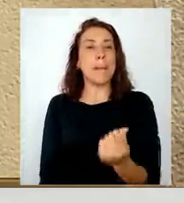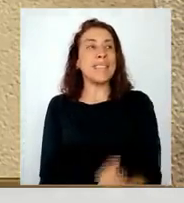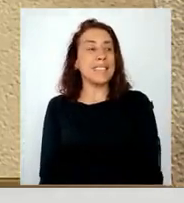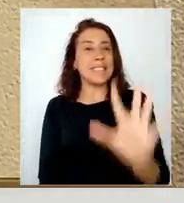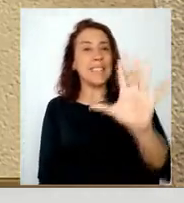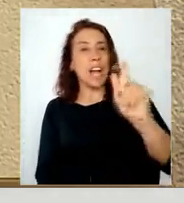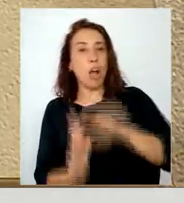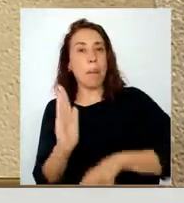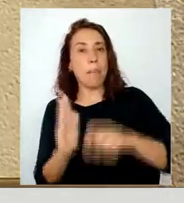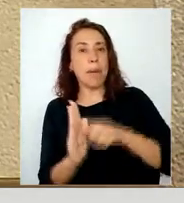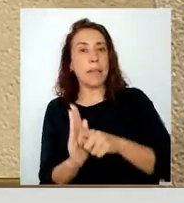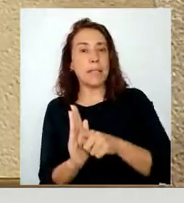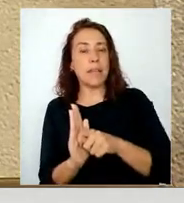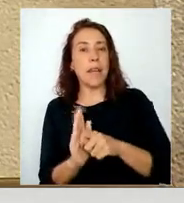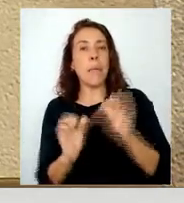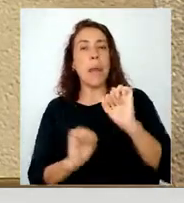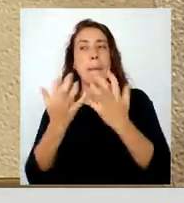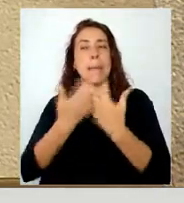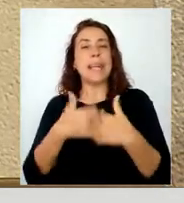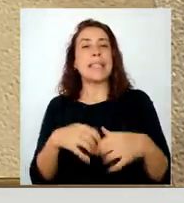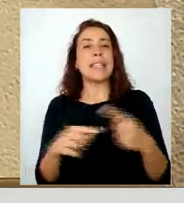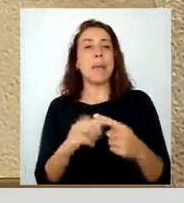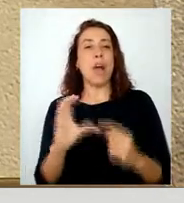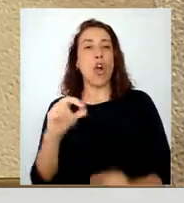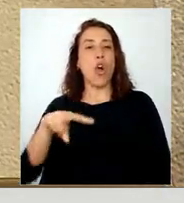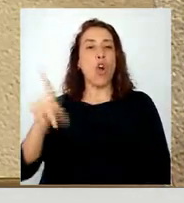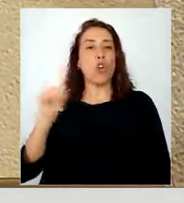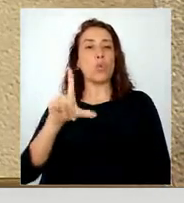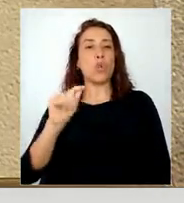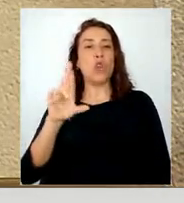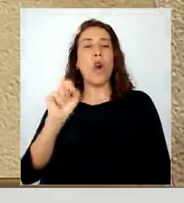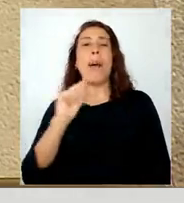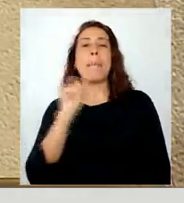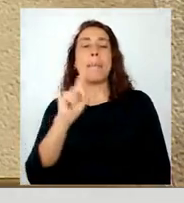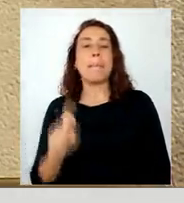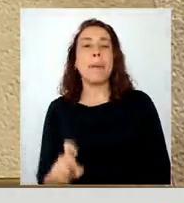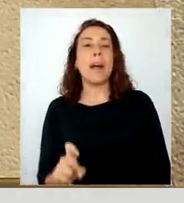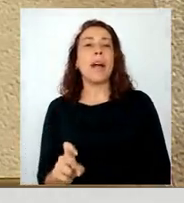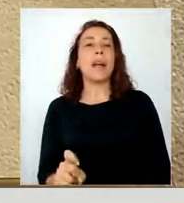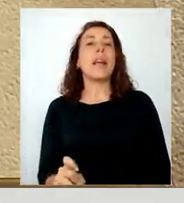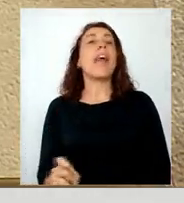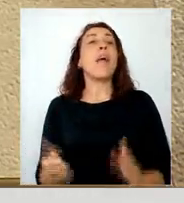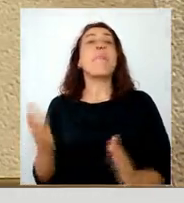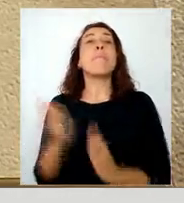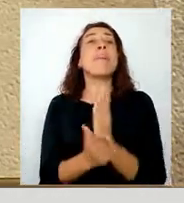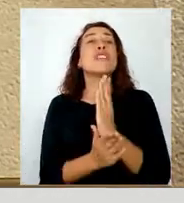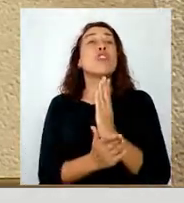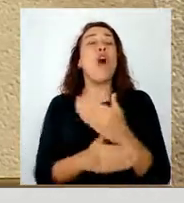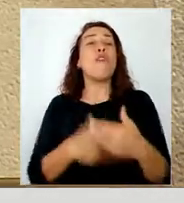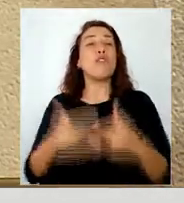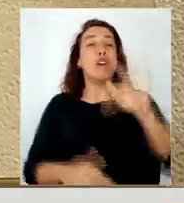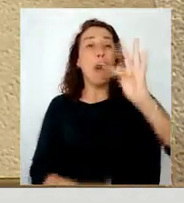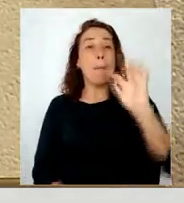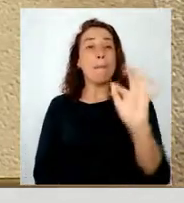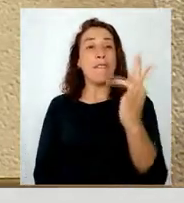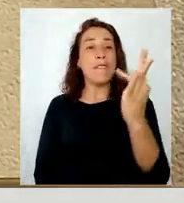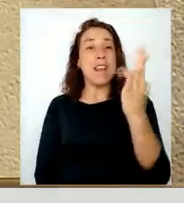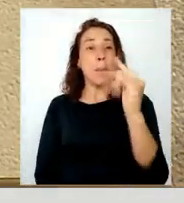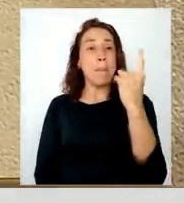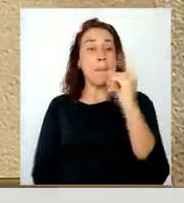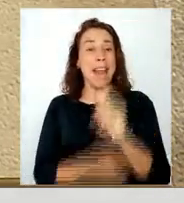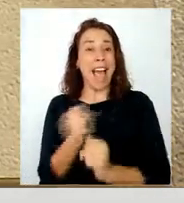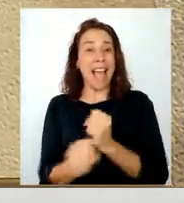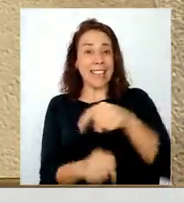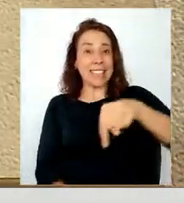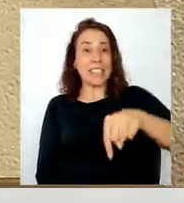consultora que se constituyó el primero de febrero de este año o sea aumentaron su capital